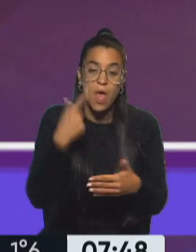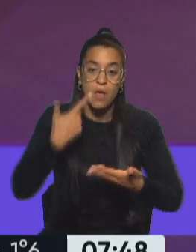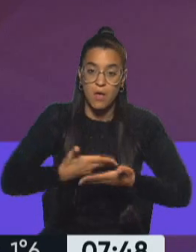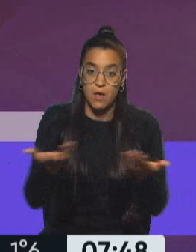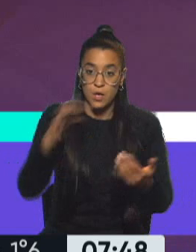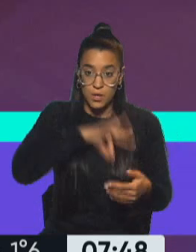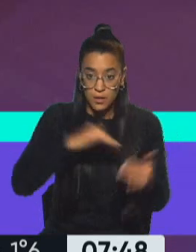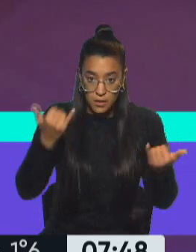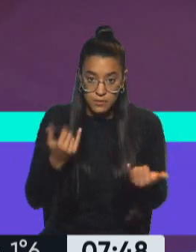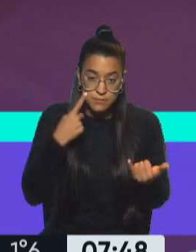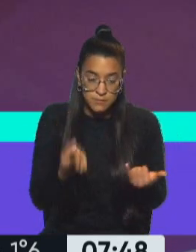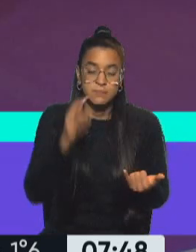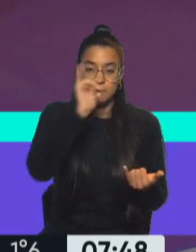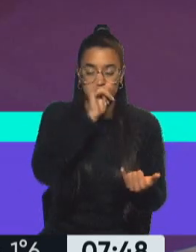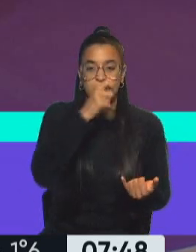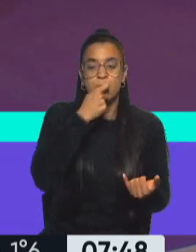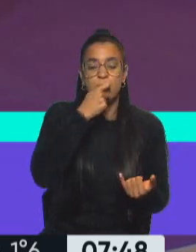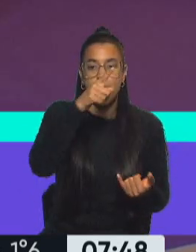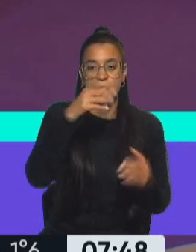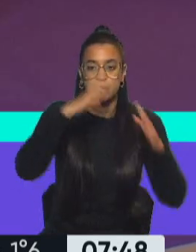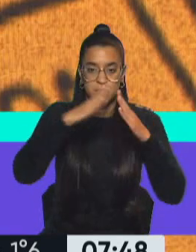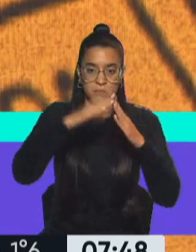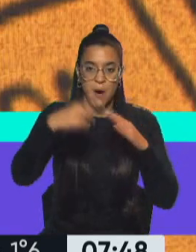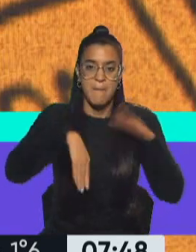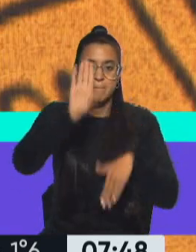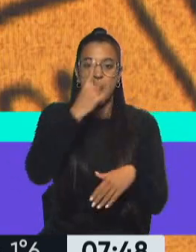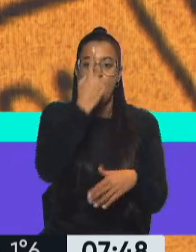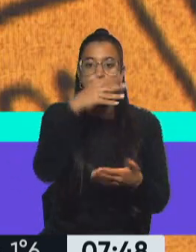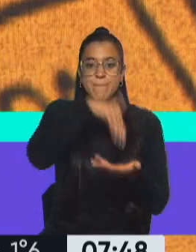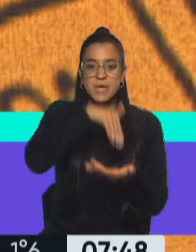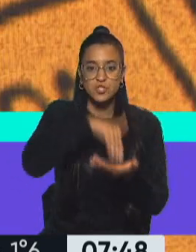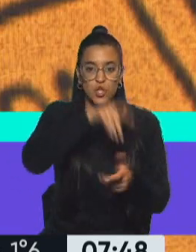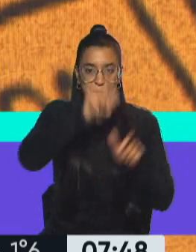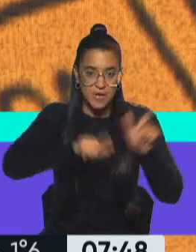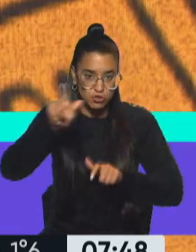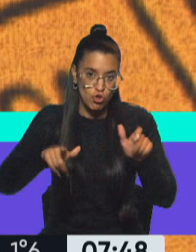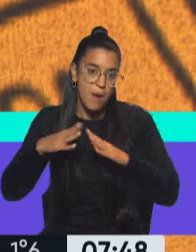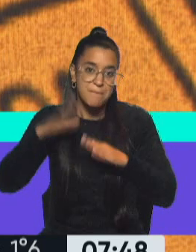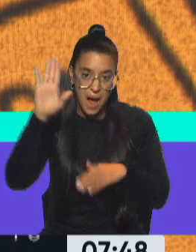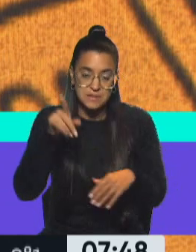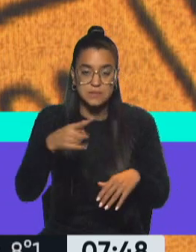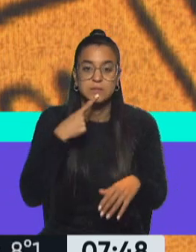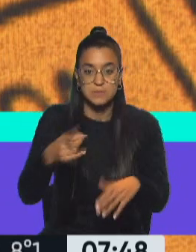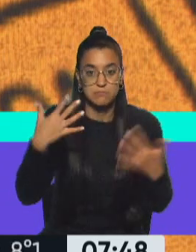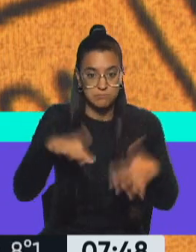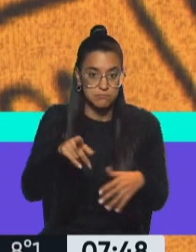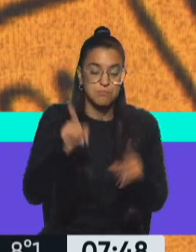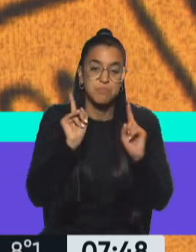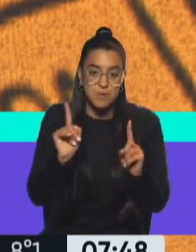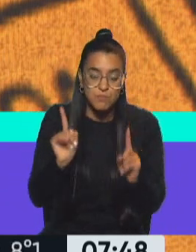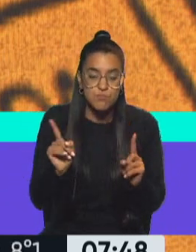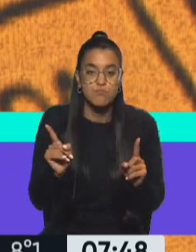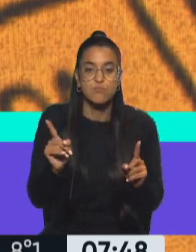en el sueldo? Así es, y si hablamos de quienes están en casa, son más de 1 millón de personas las que les impacta esta medida, así